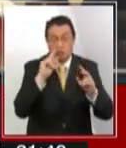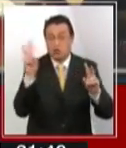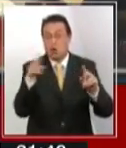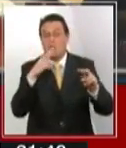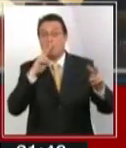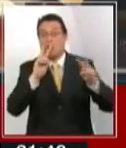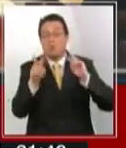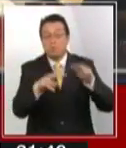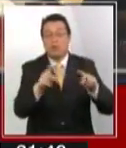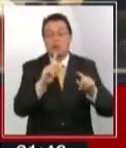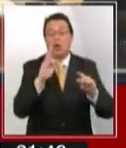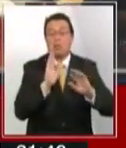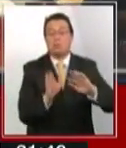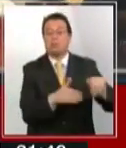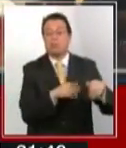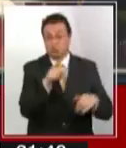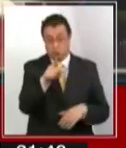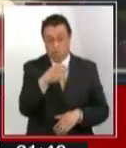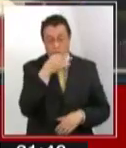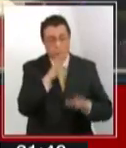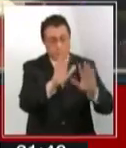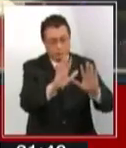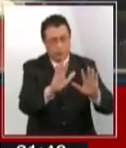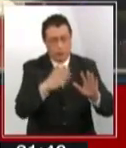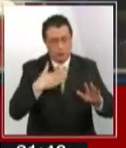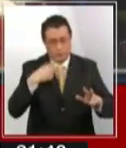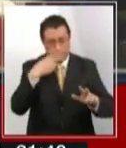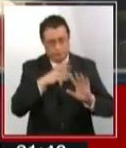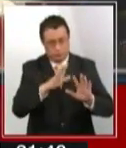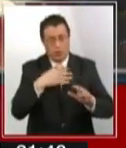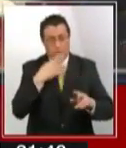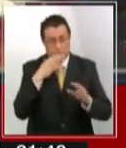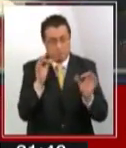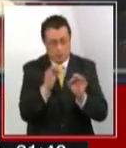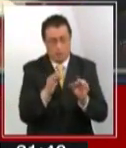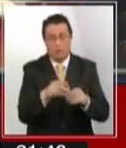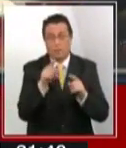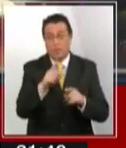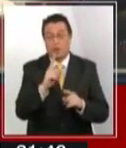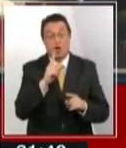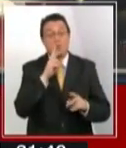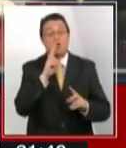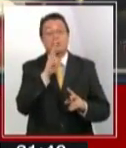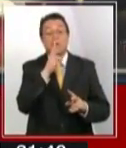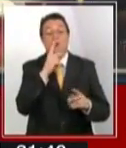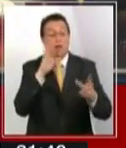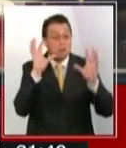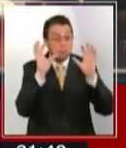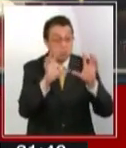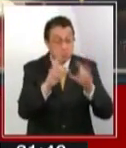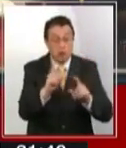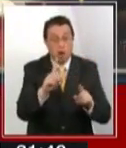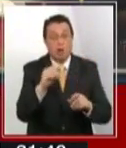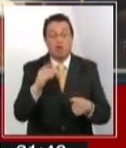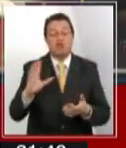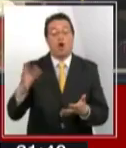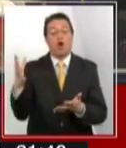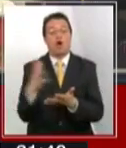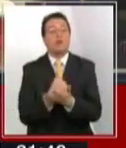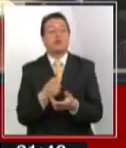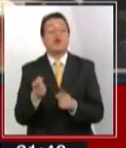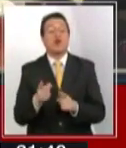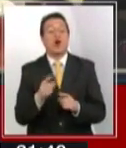fuera Perdón, es que déjenme para explicarle bien lo que le estoy preguntando. Decía que como no había atención mediática, no se lograba que hubiera